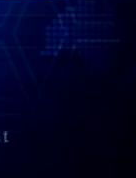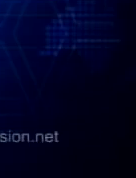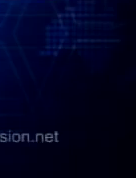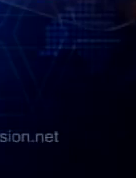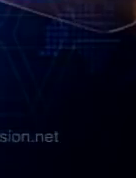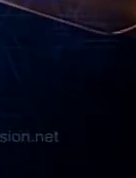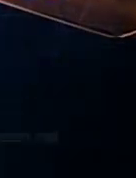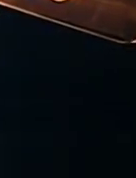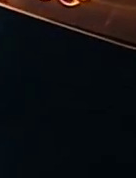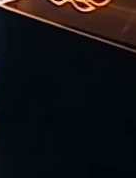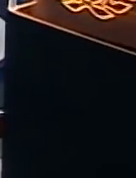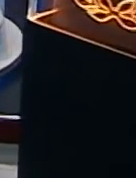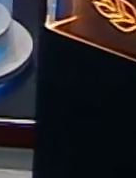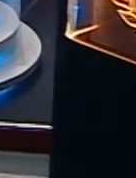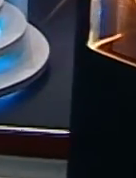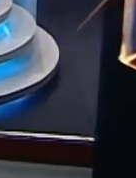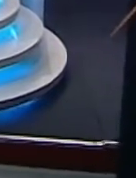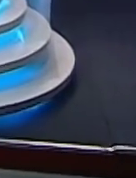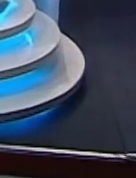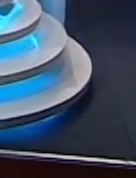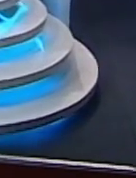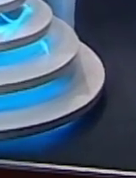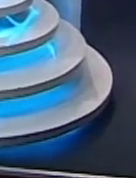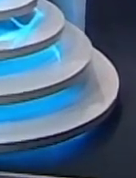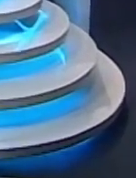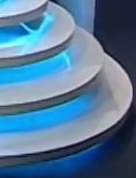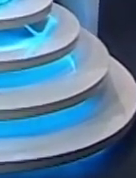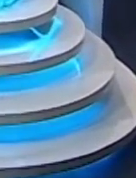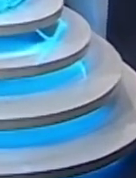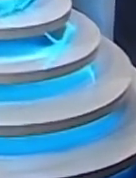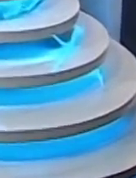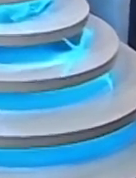Noticiero Venevisión. Información justa y balanceada.